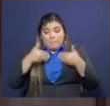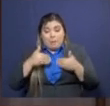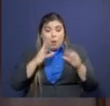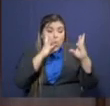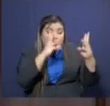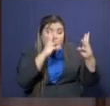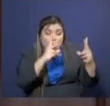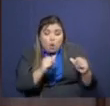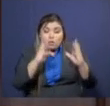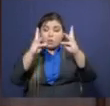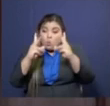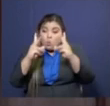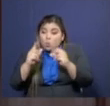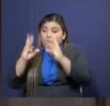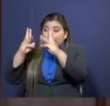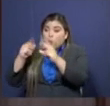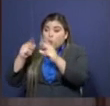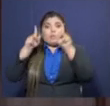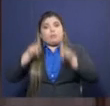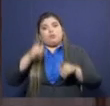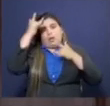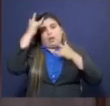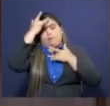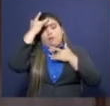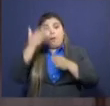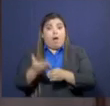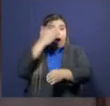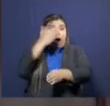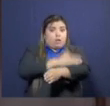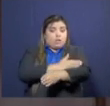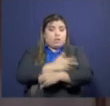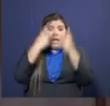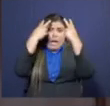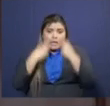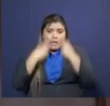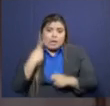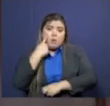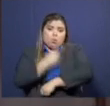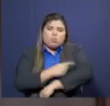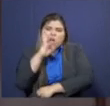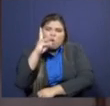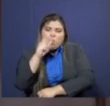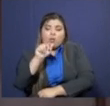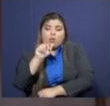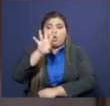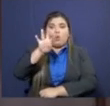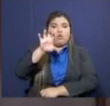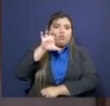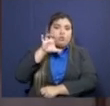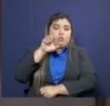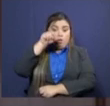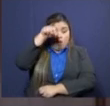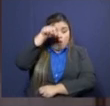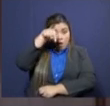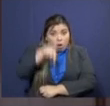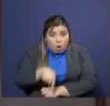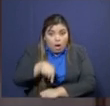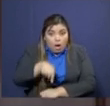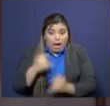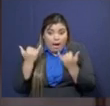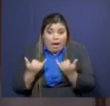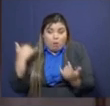Iniciamos con alrededor de 400 pruebas por día y hoy hacemos un promedio de 2.500